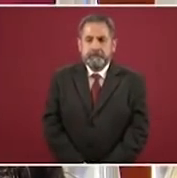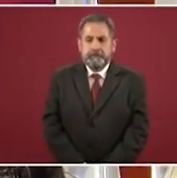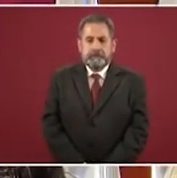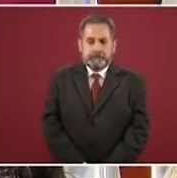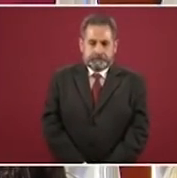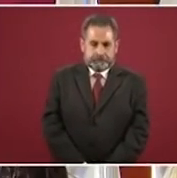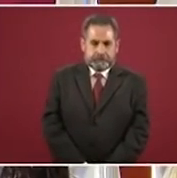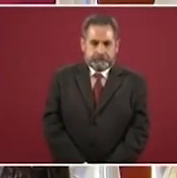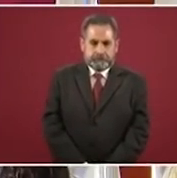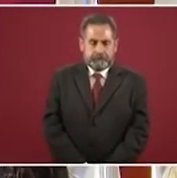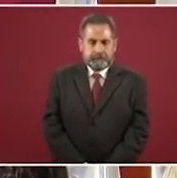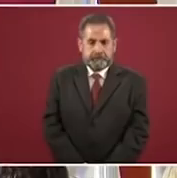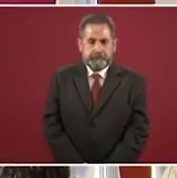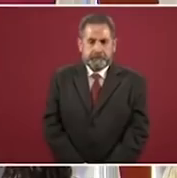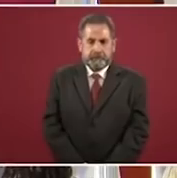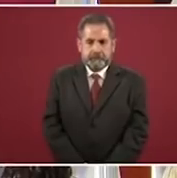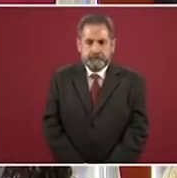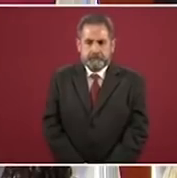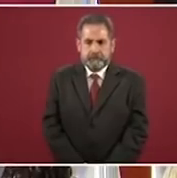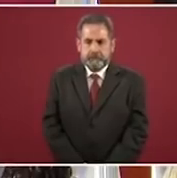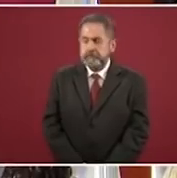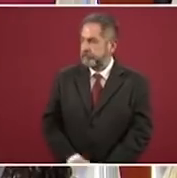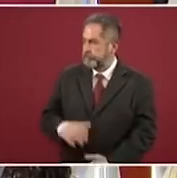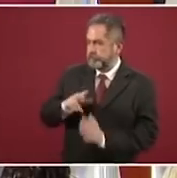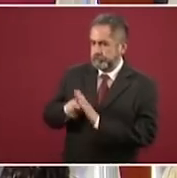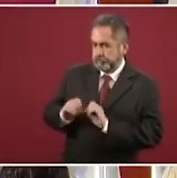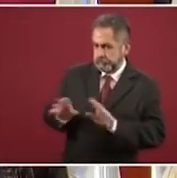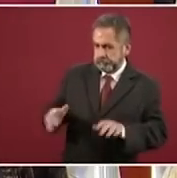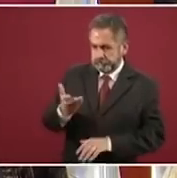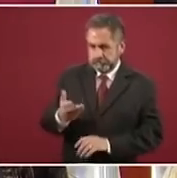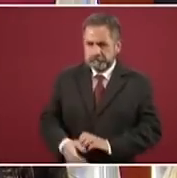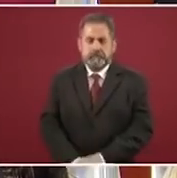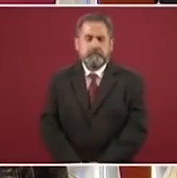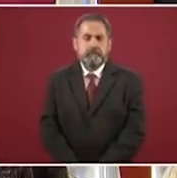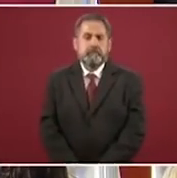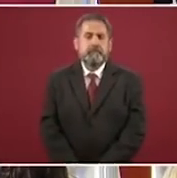Vemos el video, ¿no? Hay un video, sí, señor.